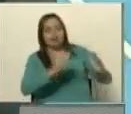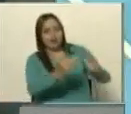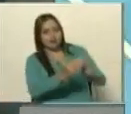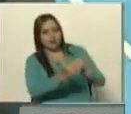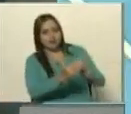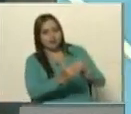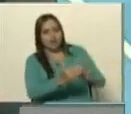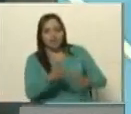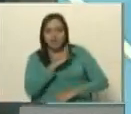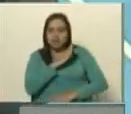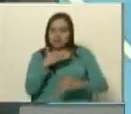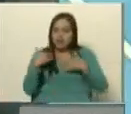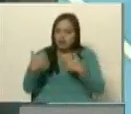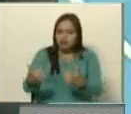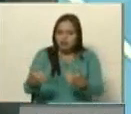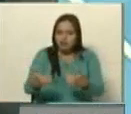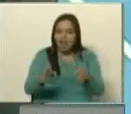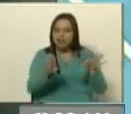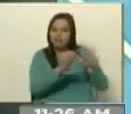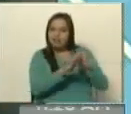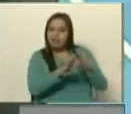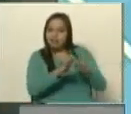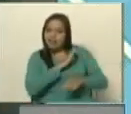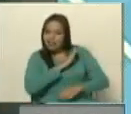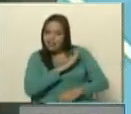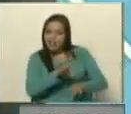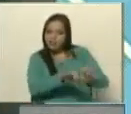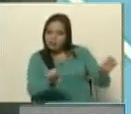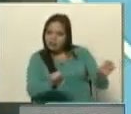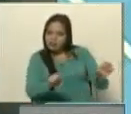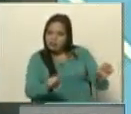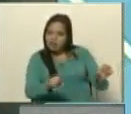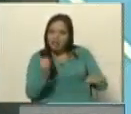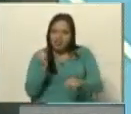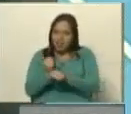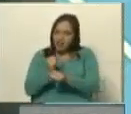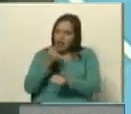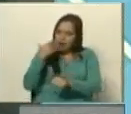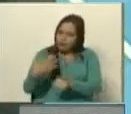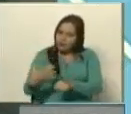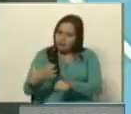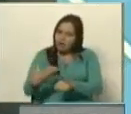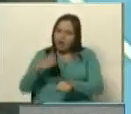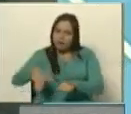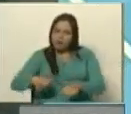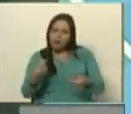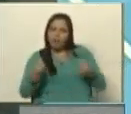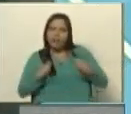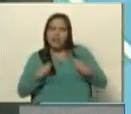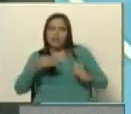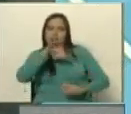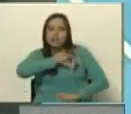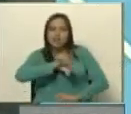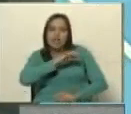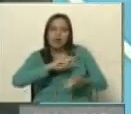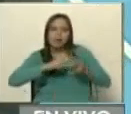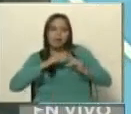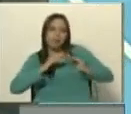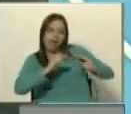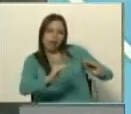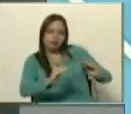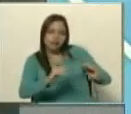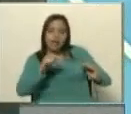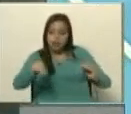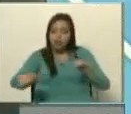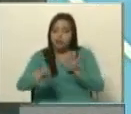tener salud, tener educación, tener trabajo digno, poder vivir en una sociedad en paz. Eso es